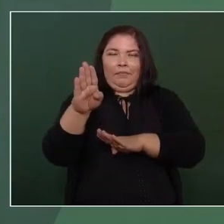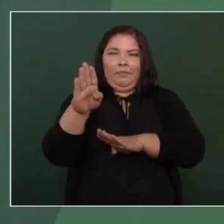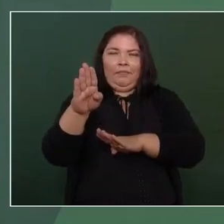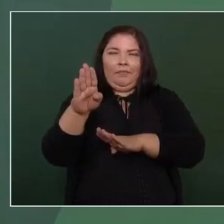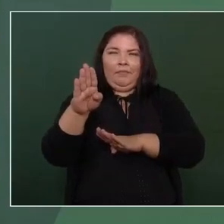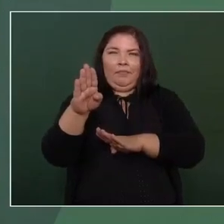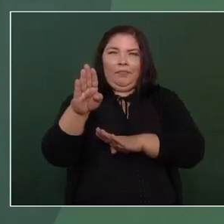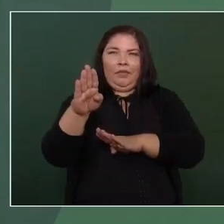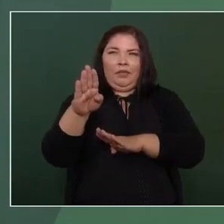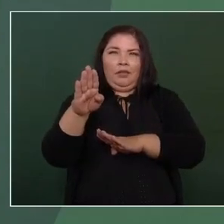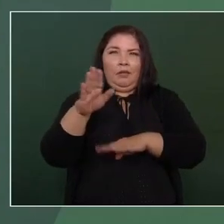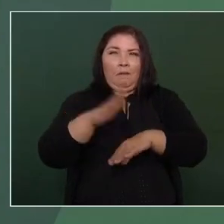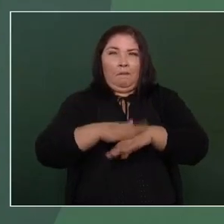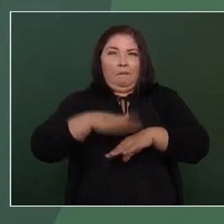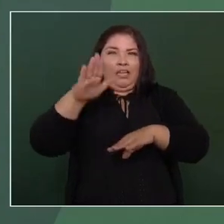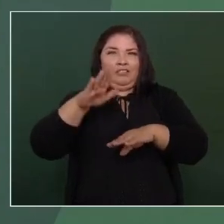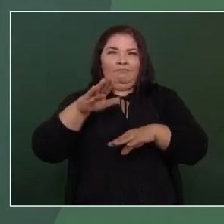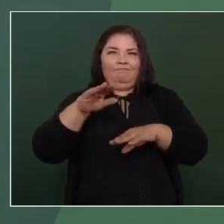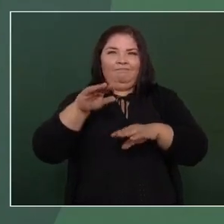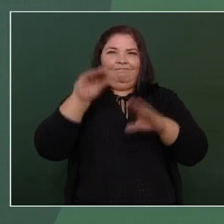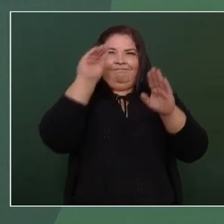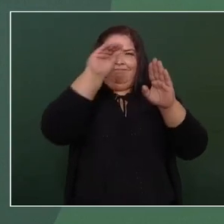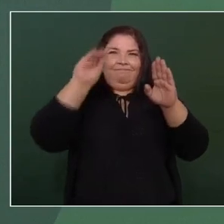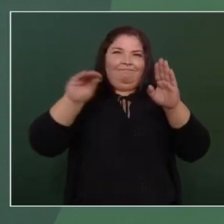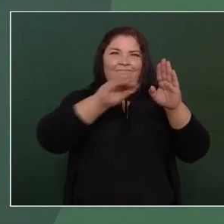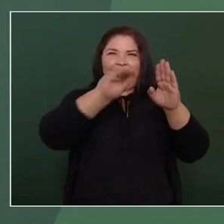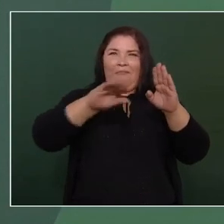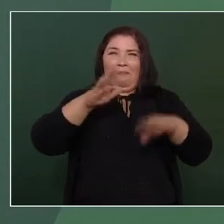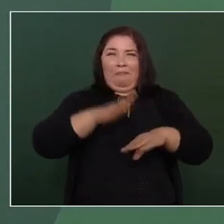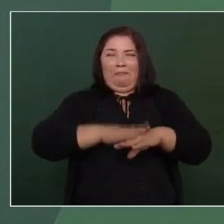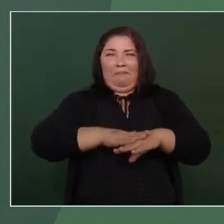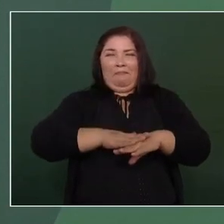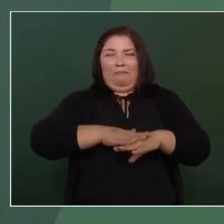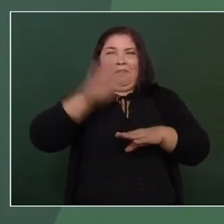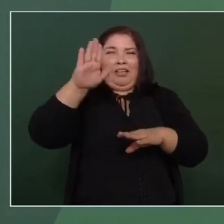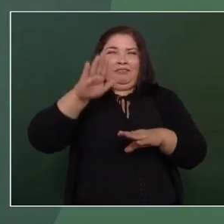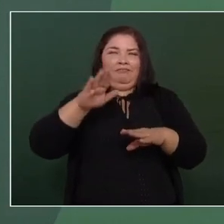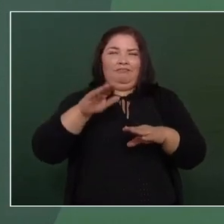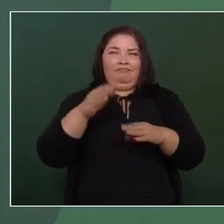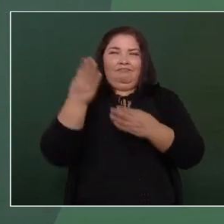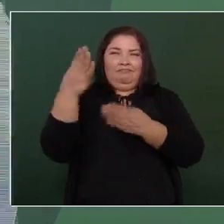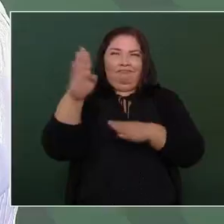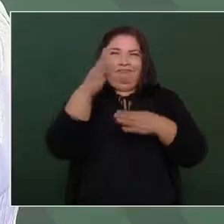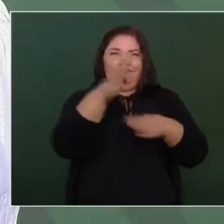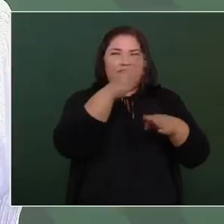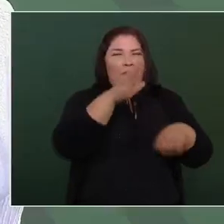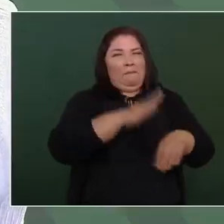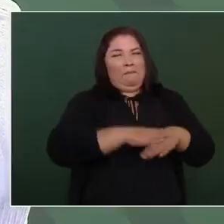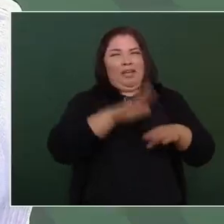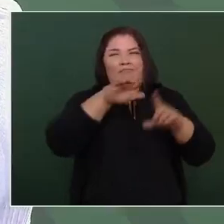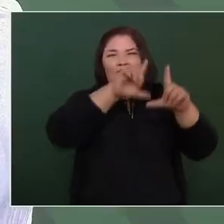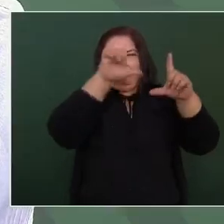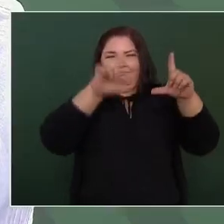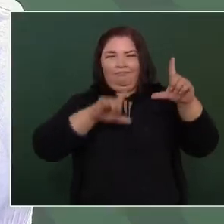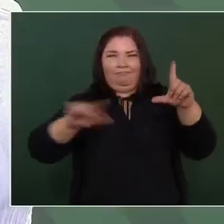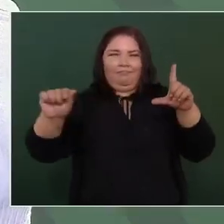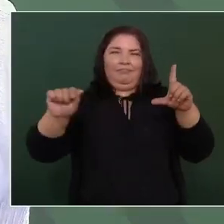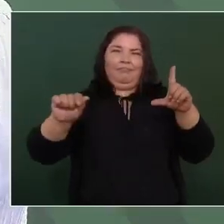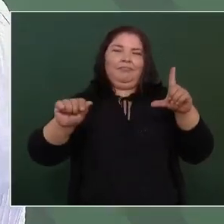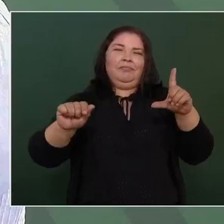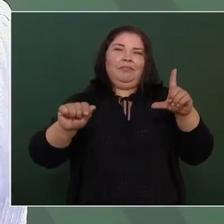bancaria con más sucursales en todo el país. Ya